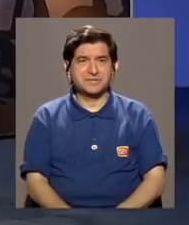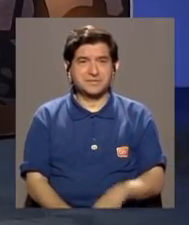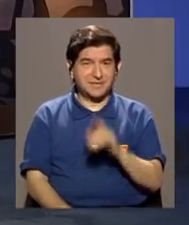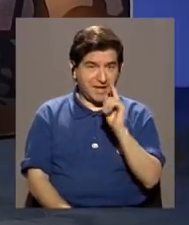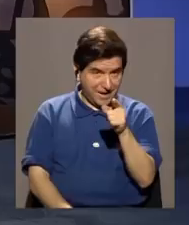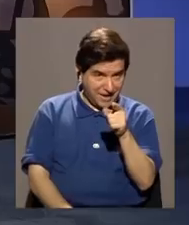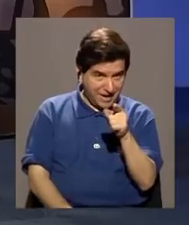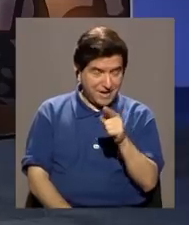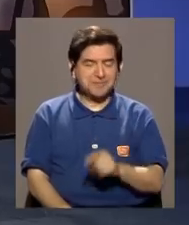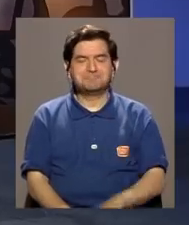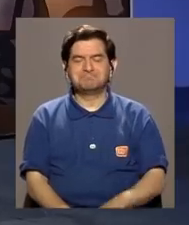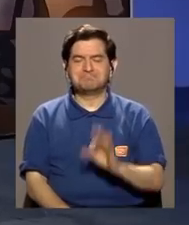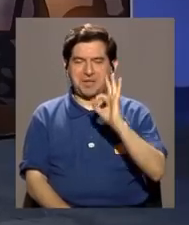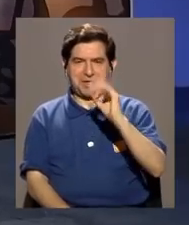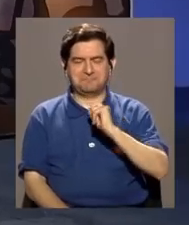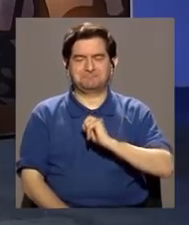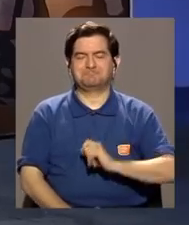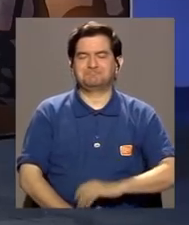cámara